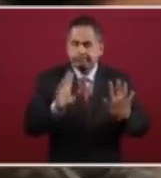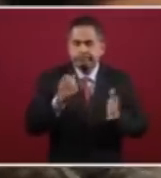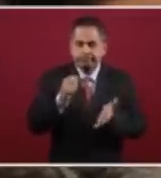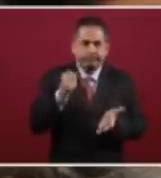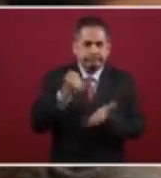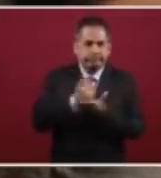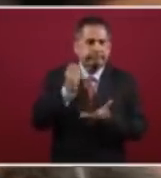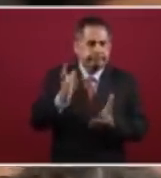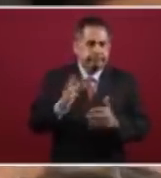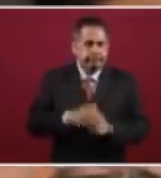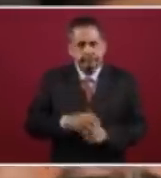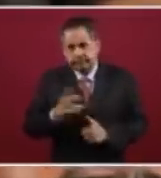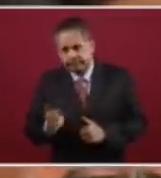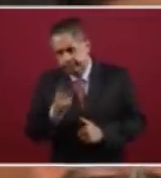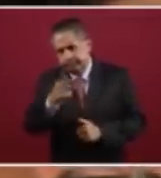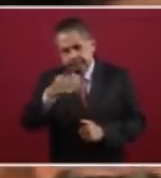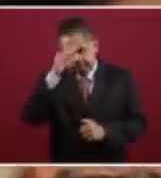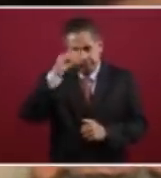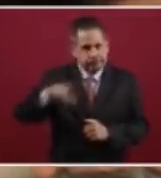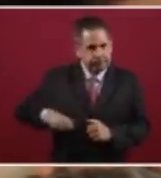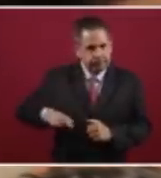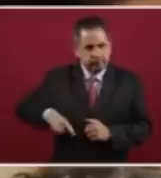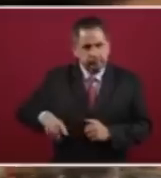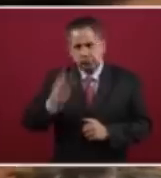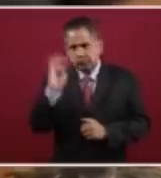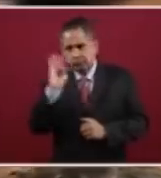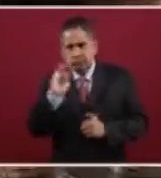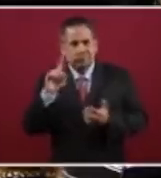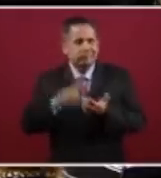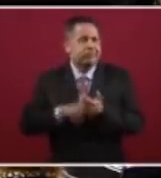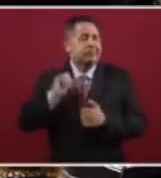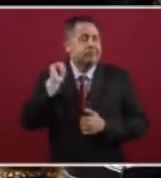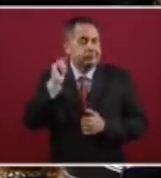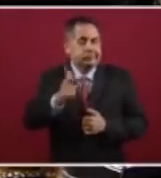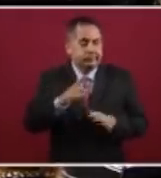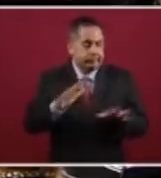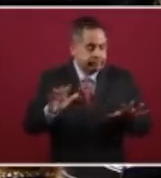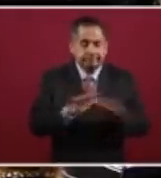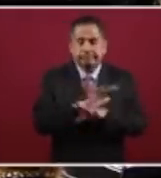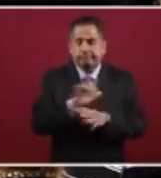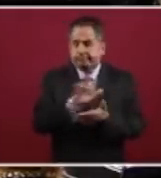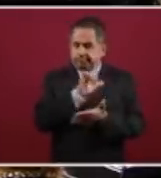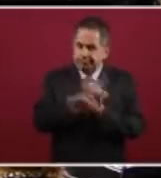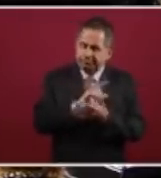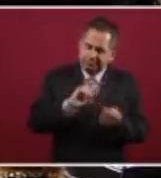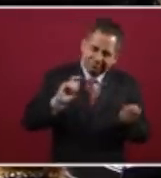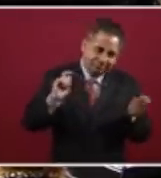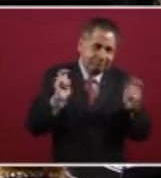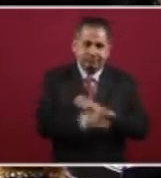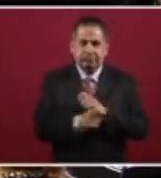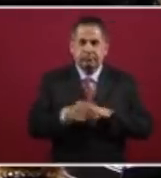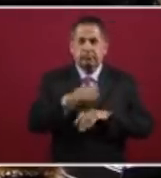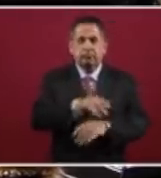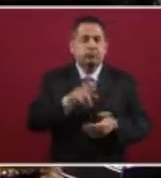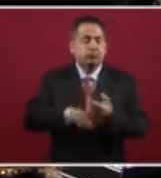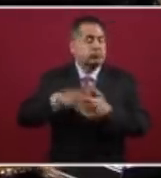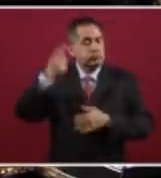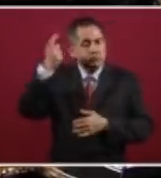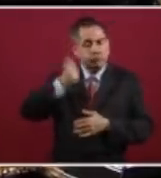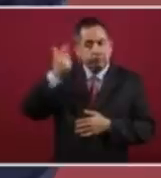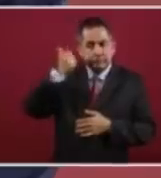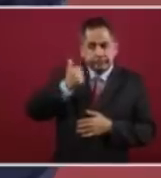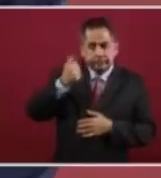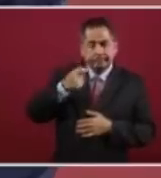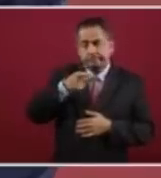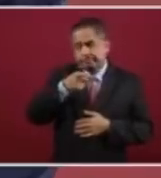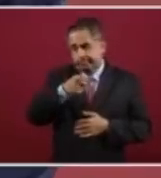Preguntarle si en su gobierno está pensado, habría condiciones para una reforma pues profunda al sistema de pensiones, donde se